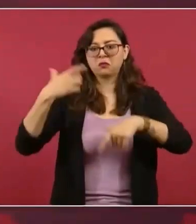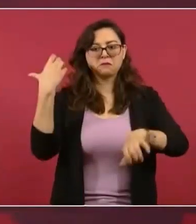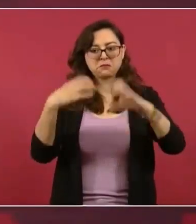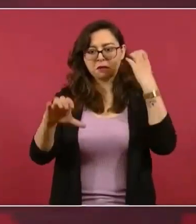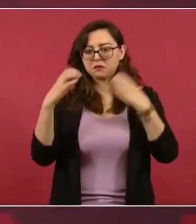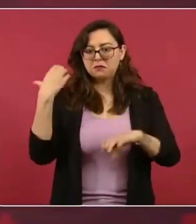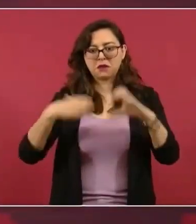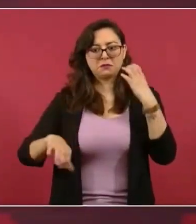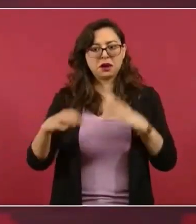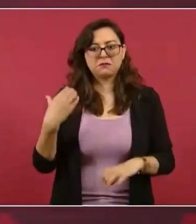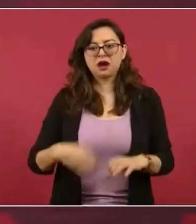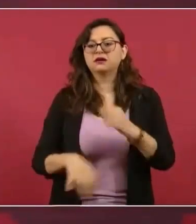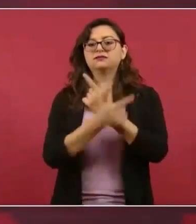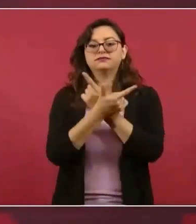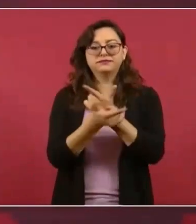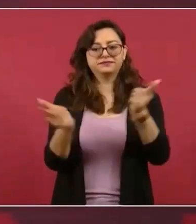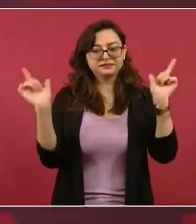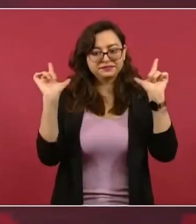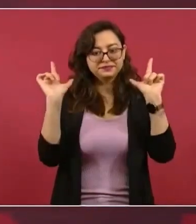y